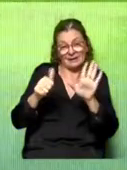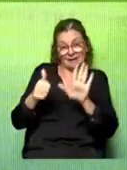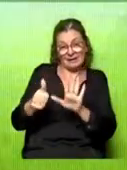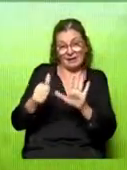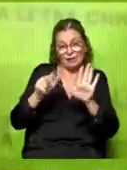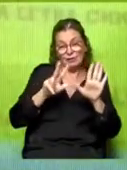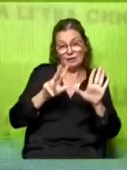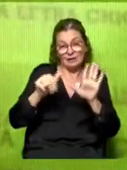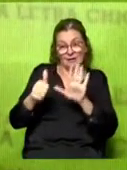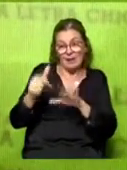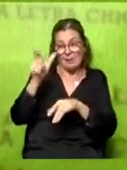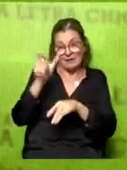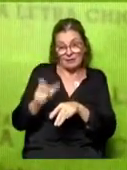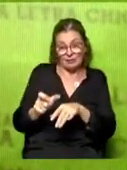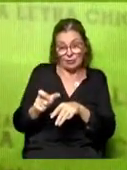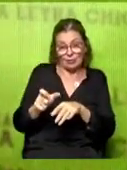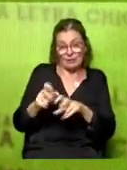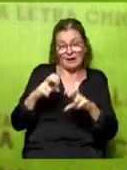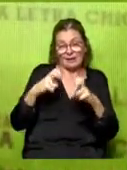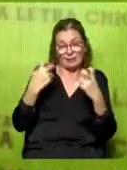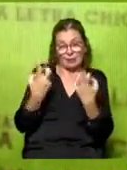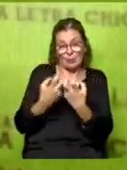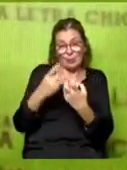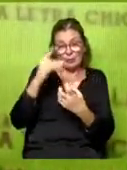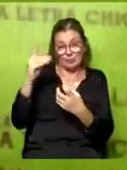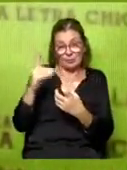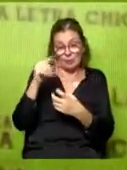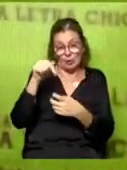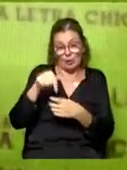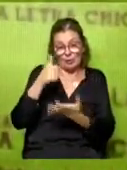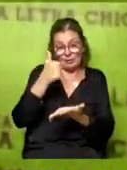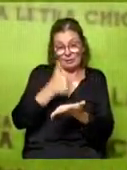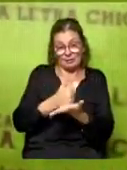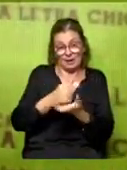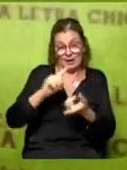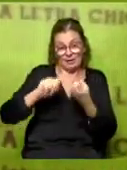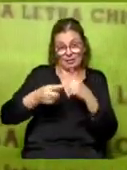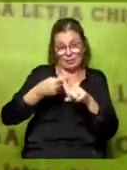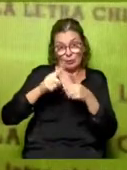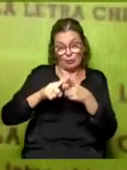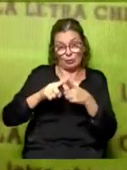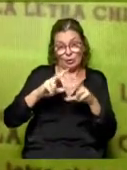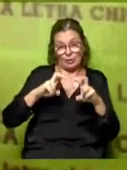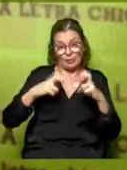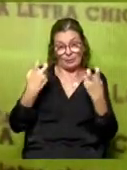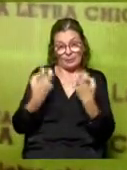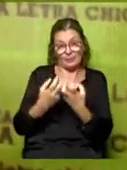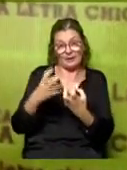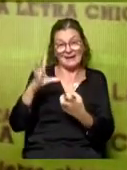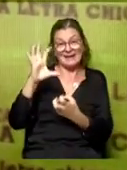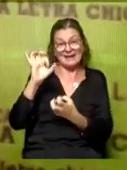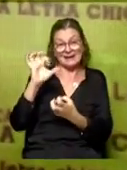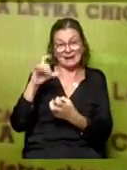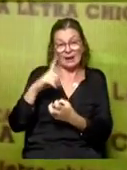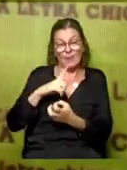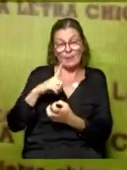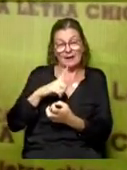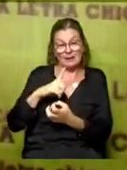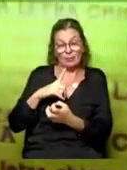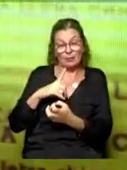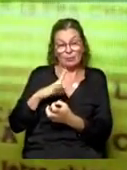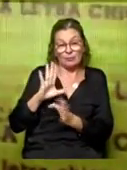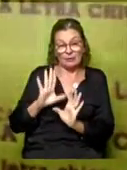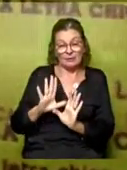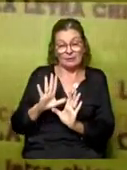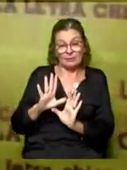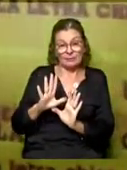86 legisladores en la Cámara de Diputados. Hoy está en discusión en la Cámara de Senadores. Esperemos y tenemos todavía